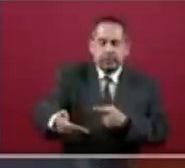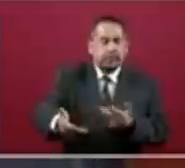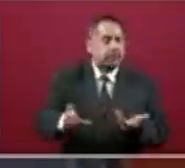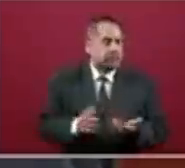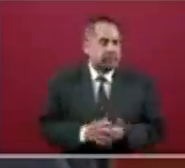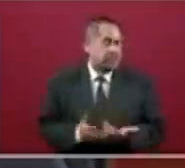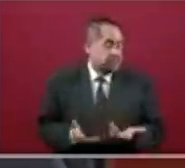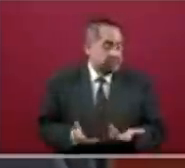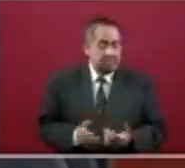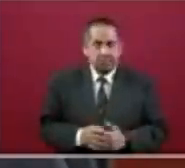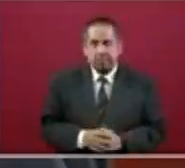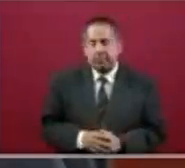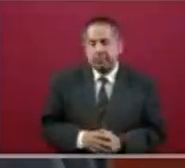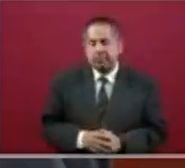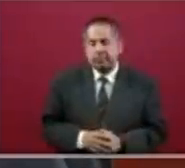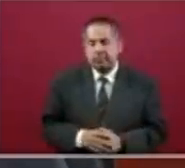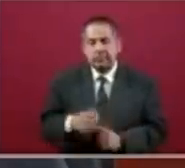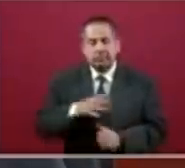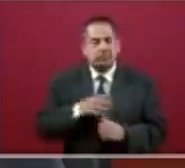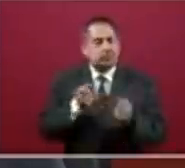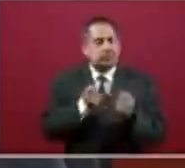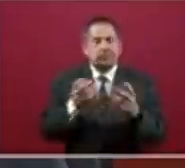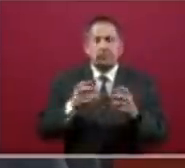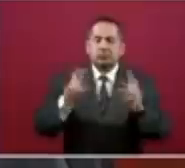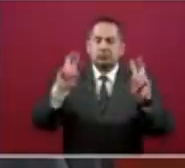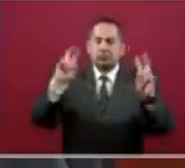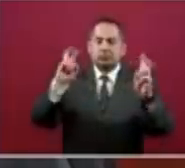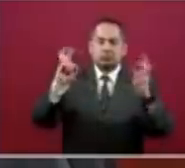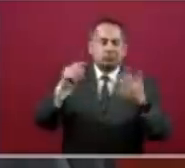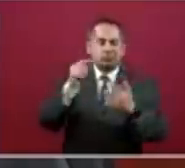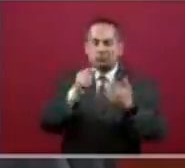Hay muchos temas